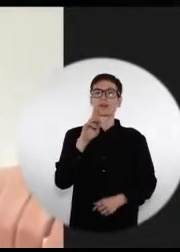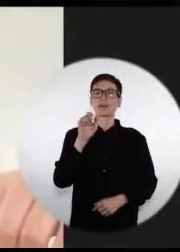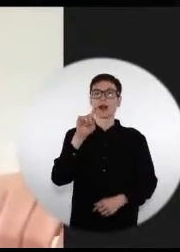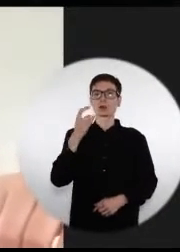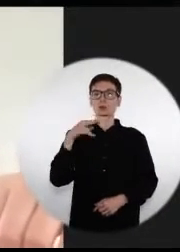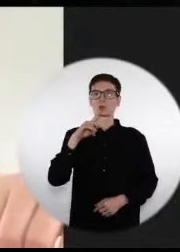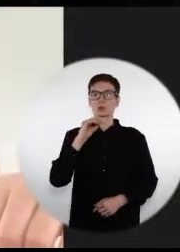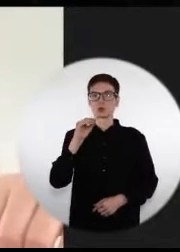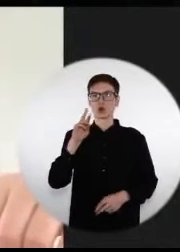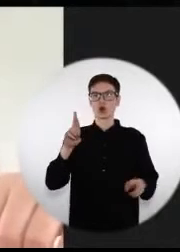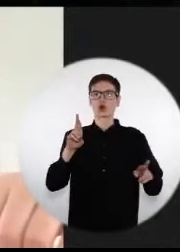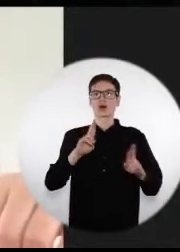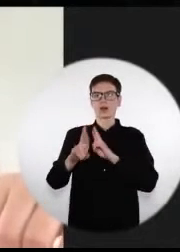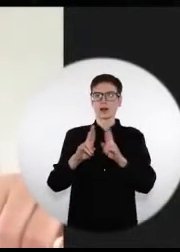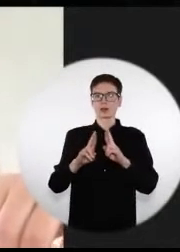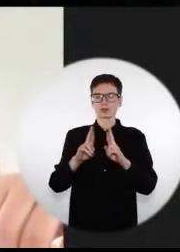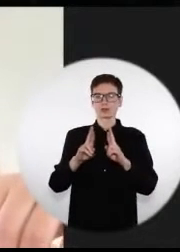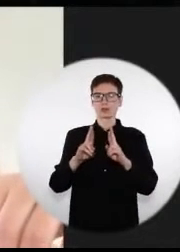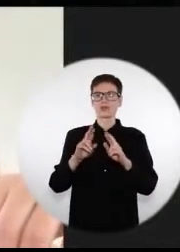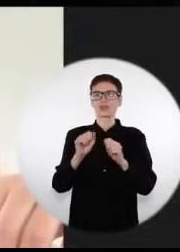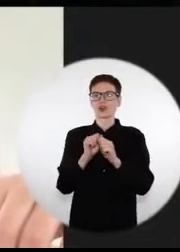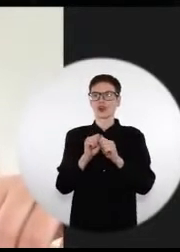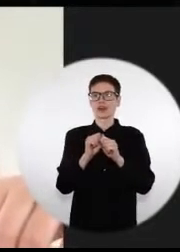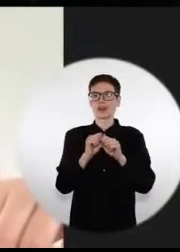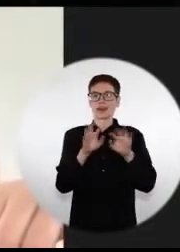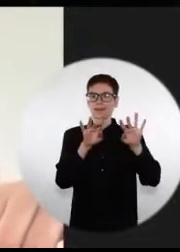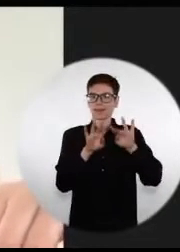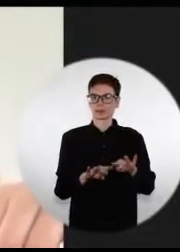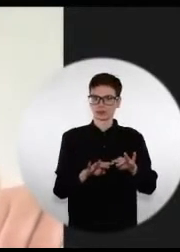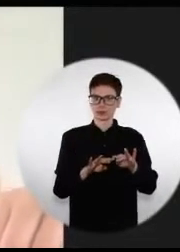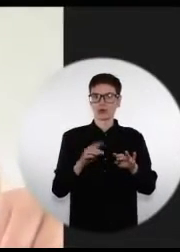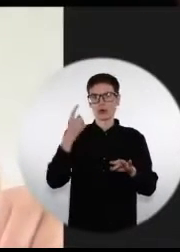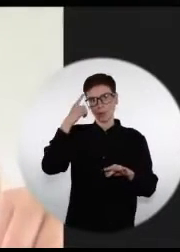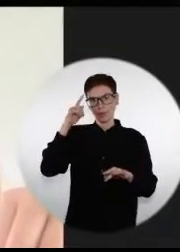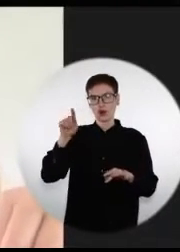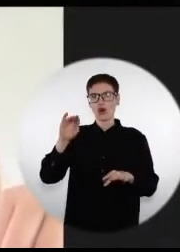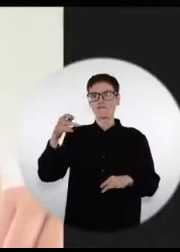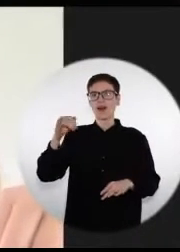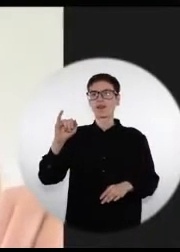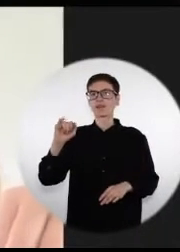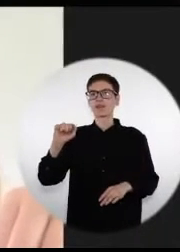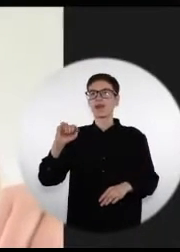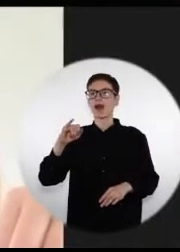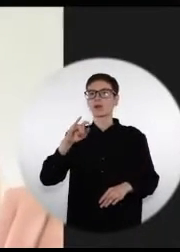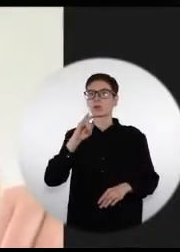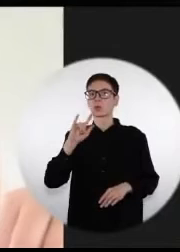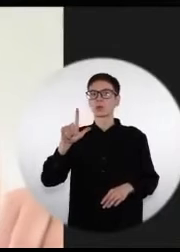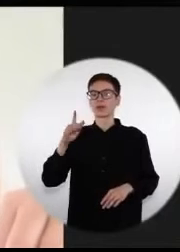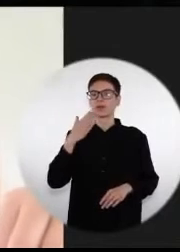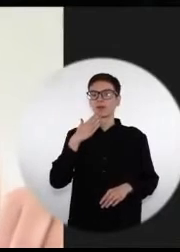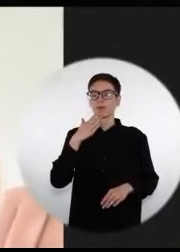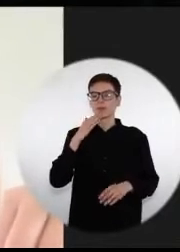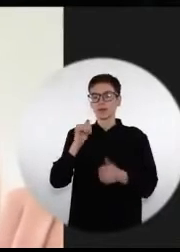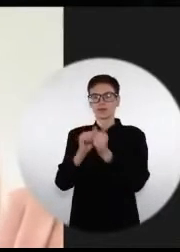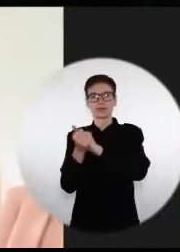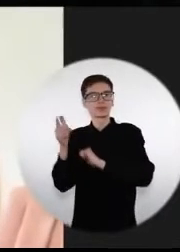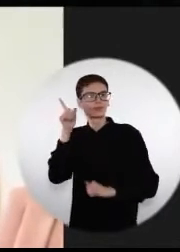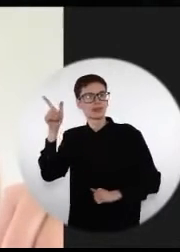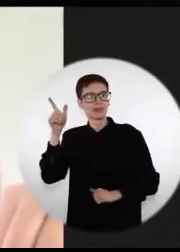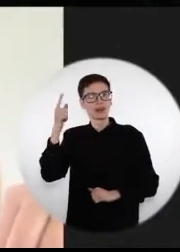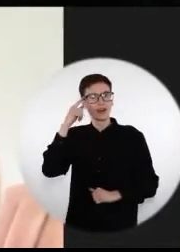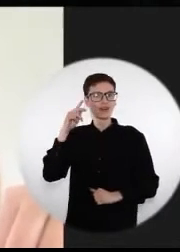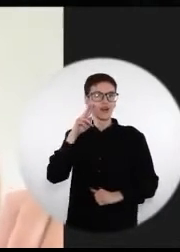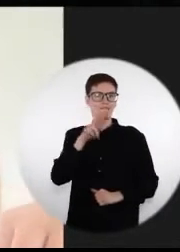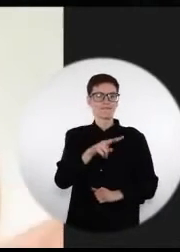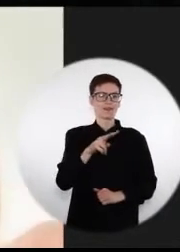inútil qué tiene que ver con música porque trasunto se basa en textos y